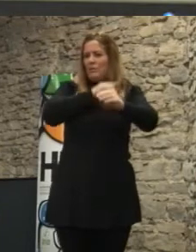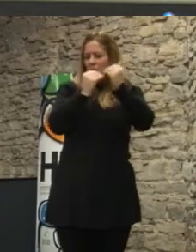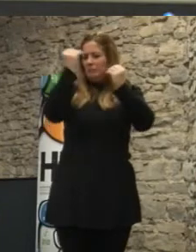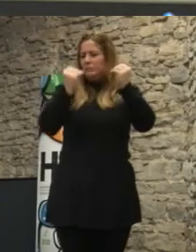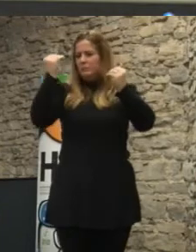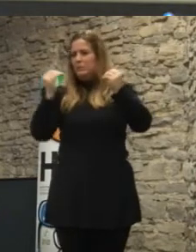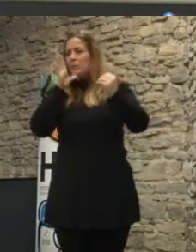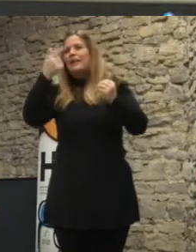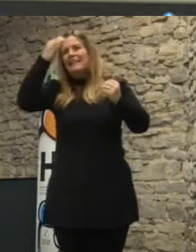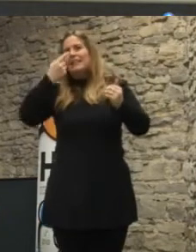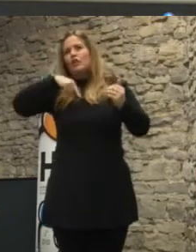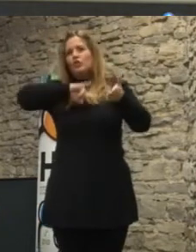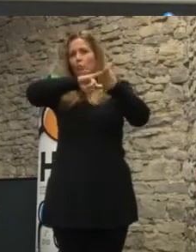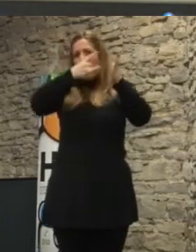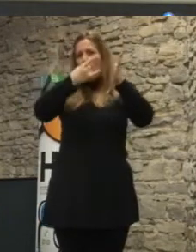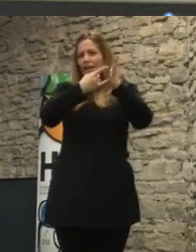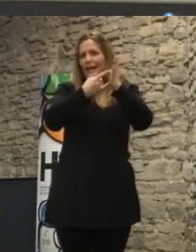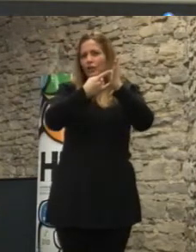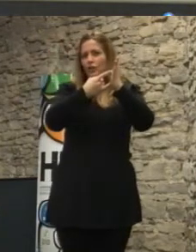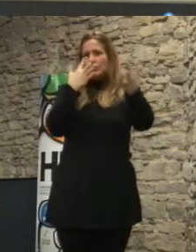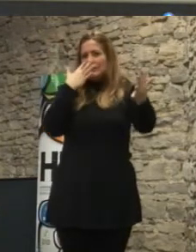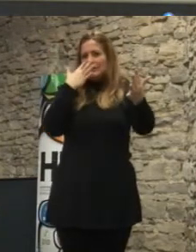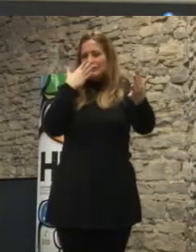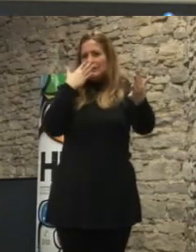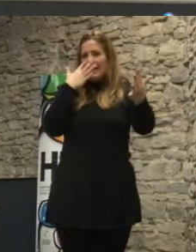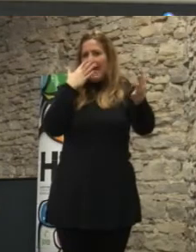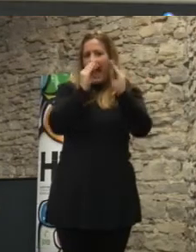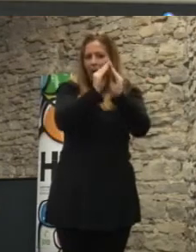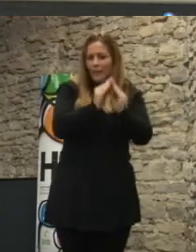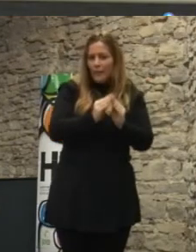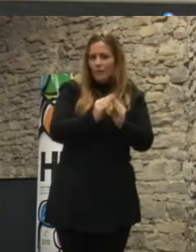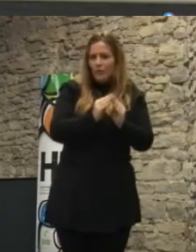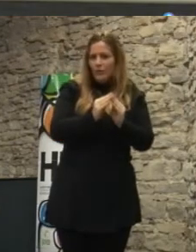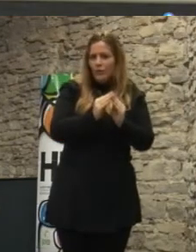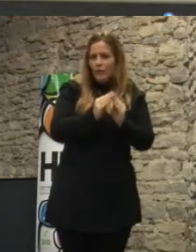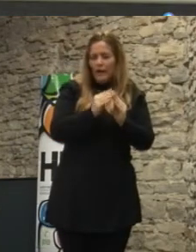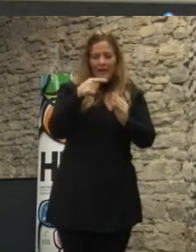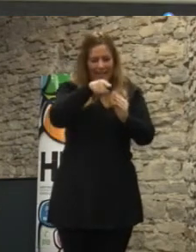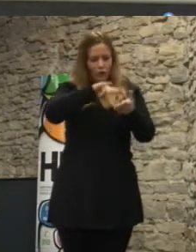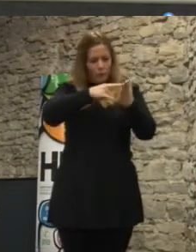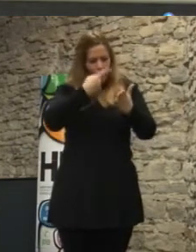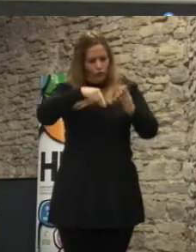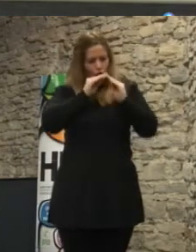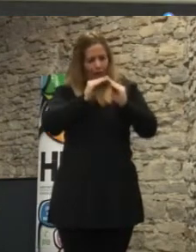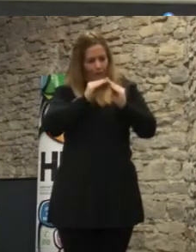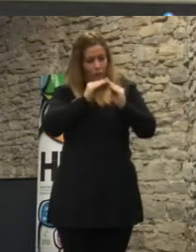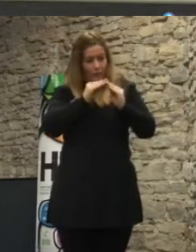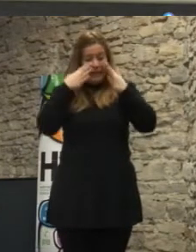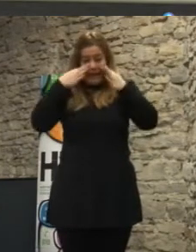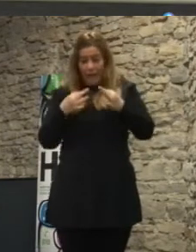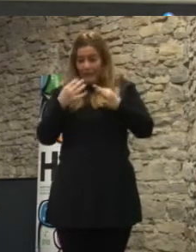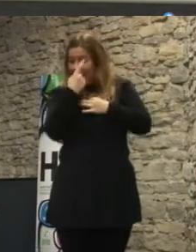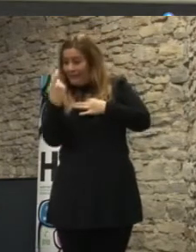que pensar si esos proyectos están respondiendo a necesidad. Es decir, ¿qué necesidades va a cubrir